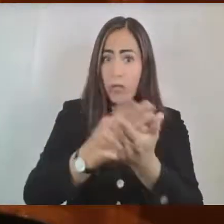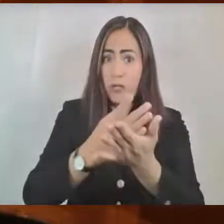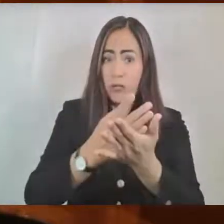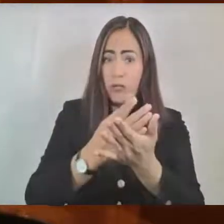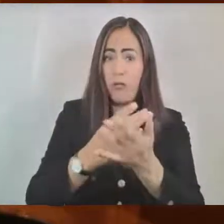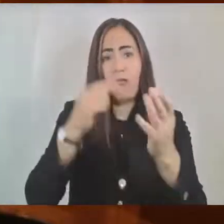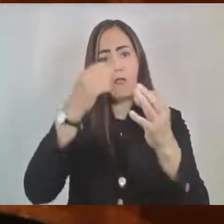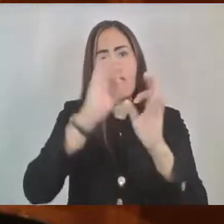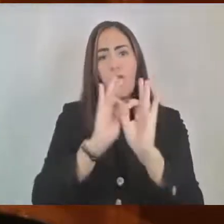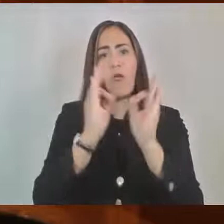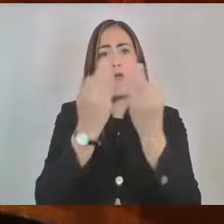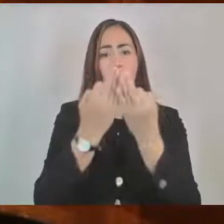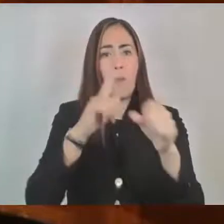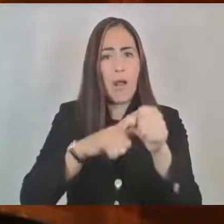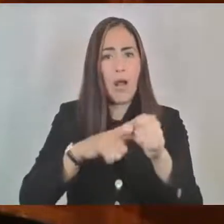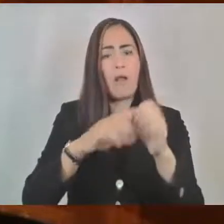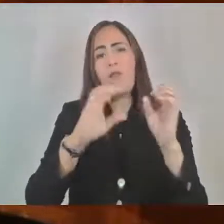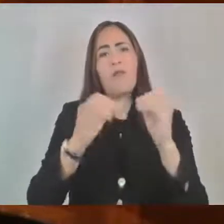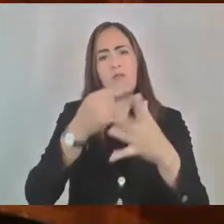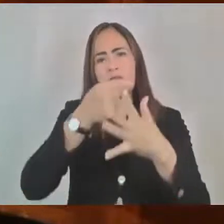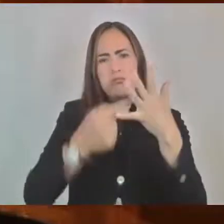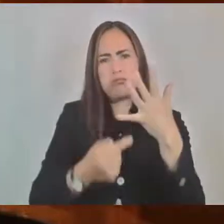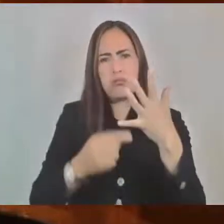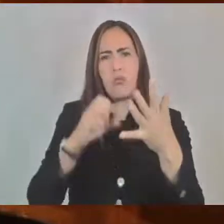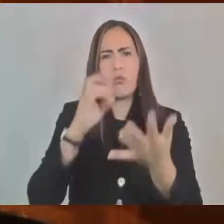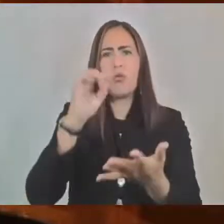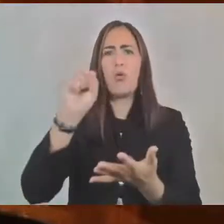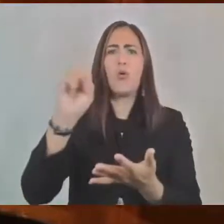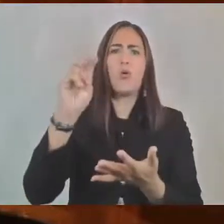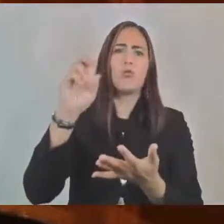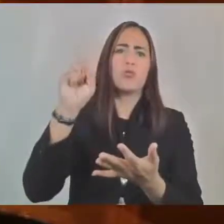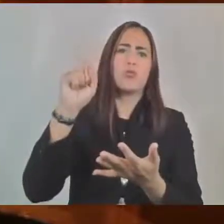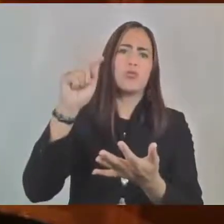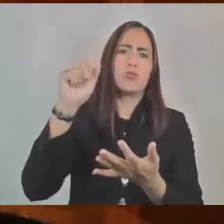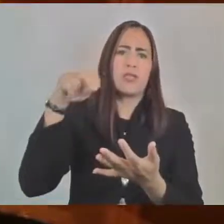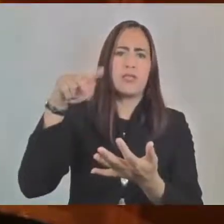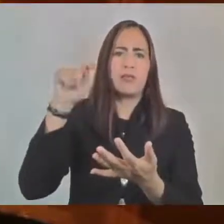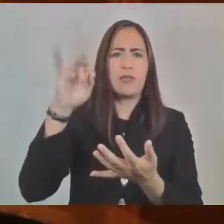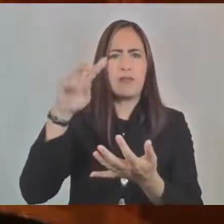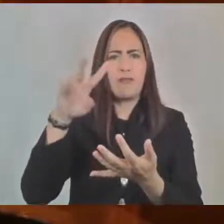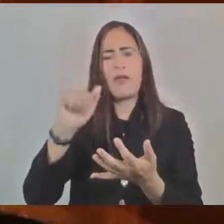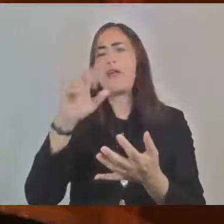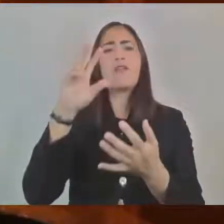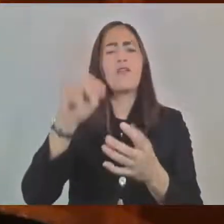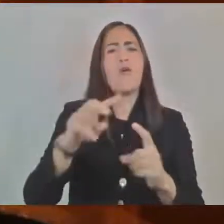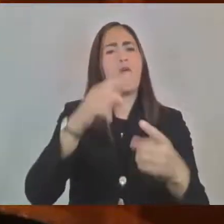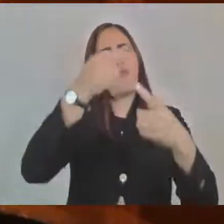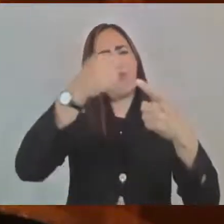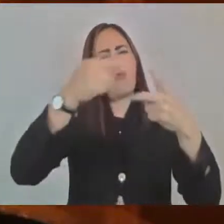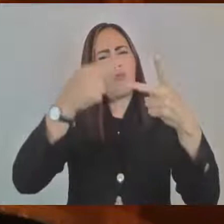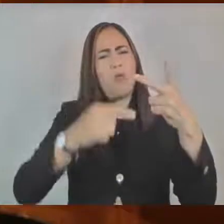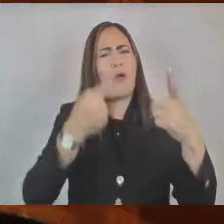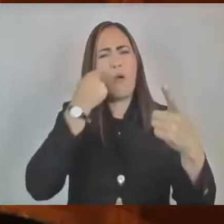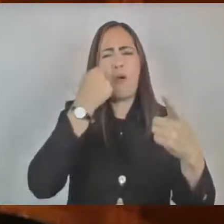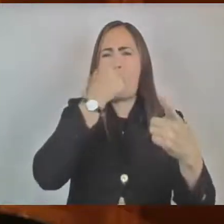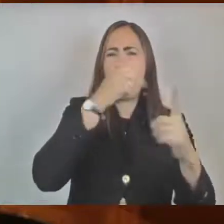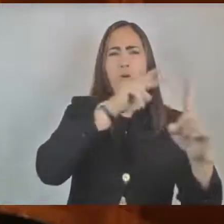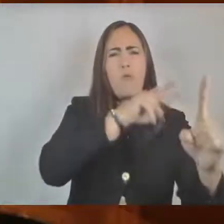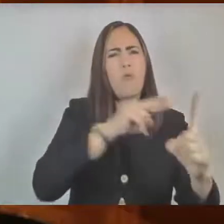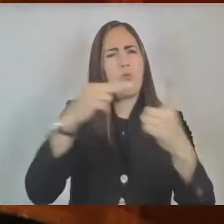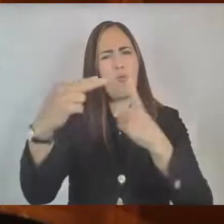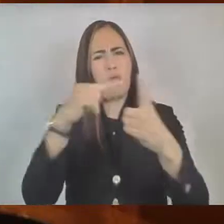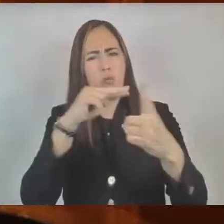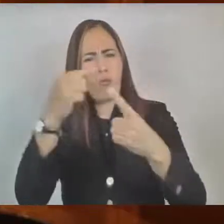formal o sustantiva, sino aquella igualdad exclusiva y que es aquella que tiene una serie de dimensiones tales como